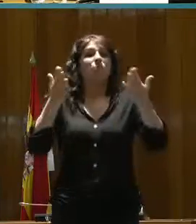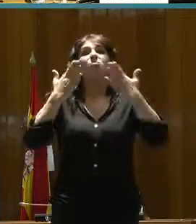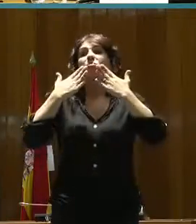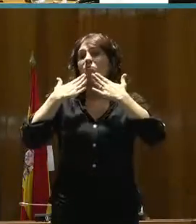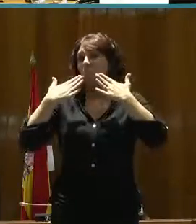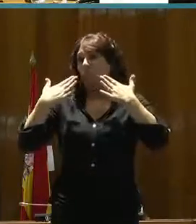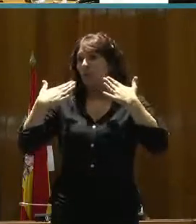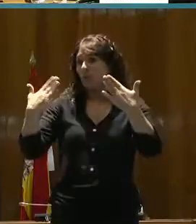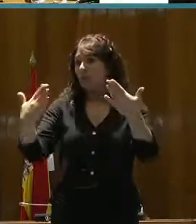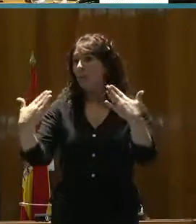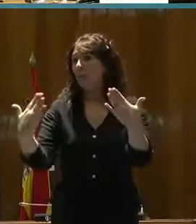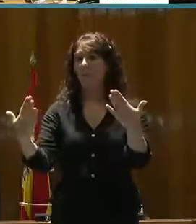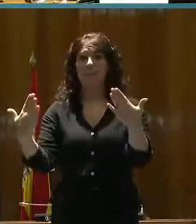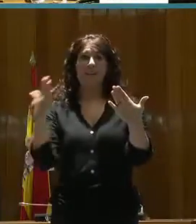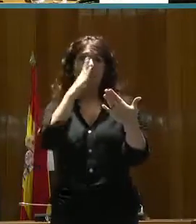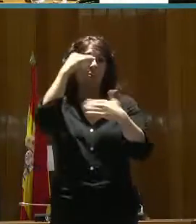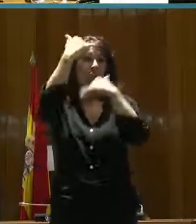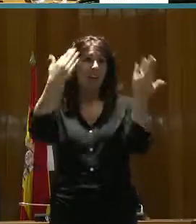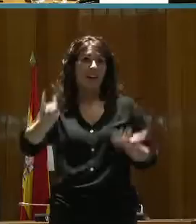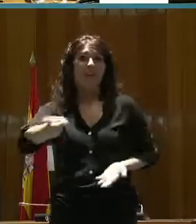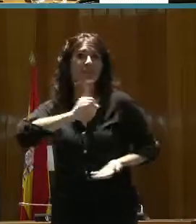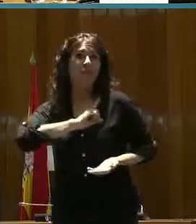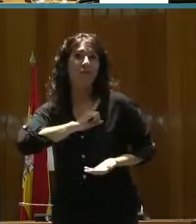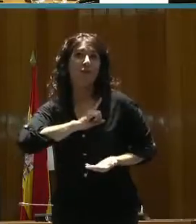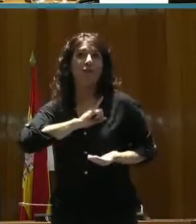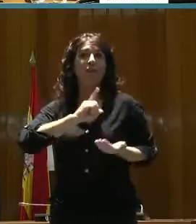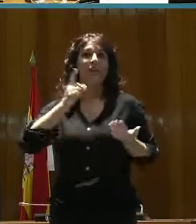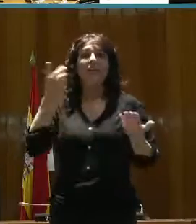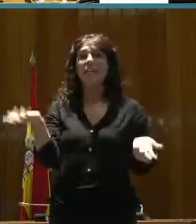por su atención y